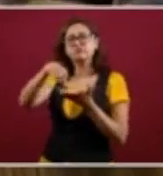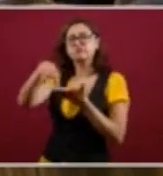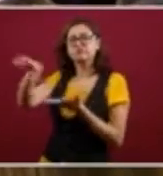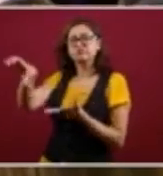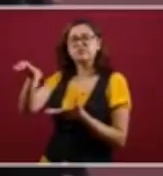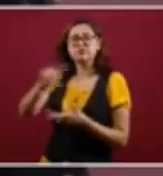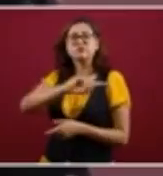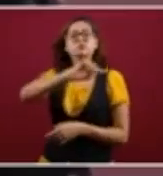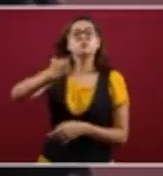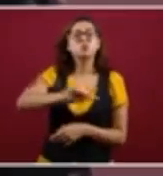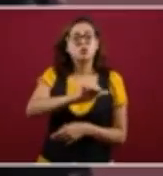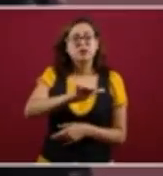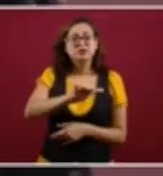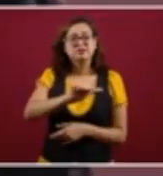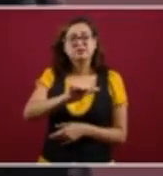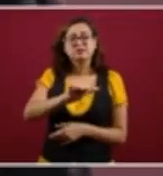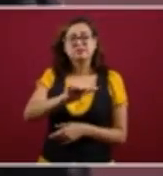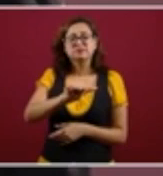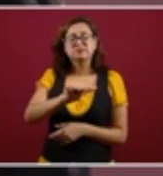y